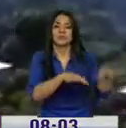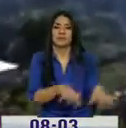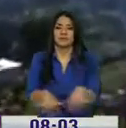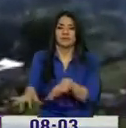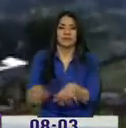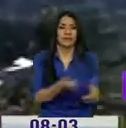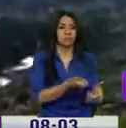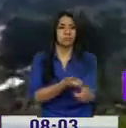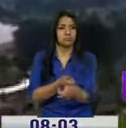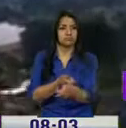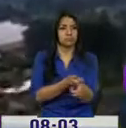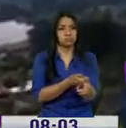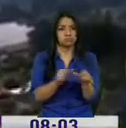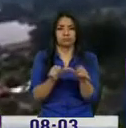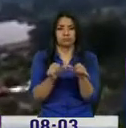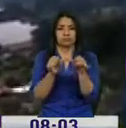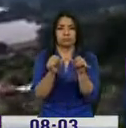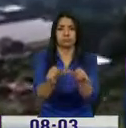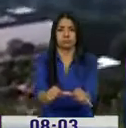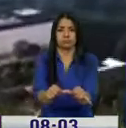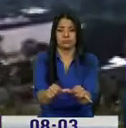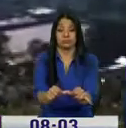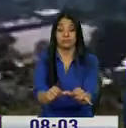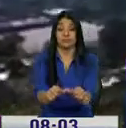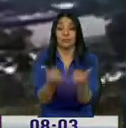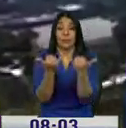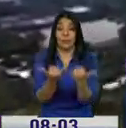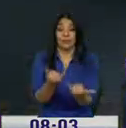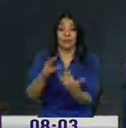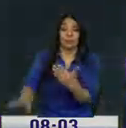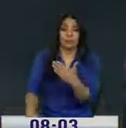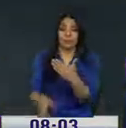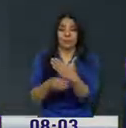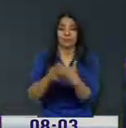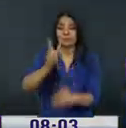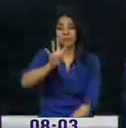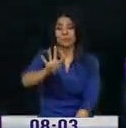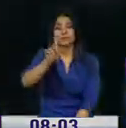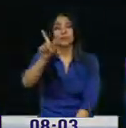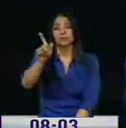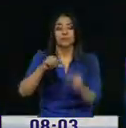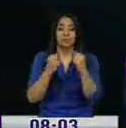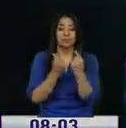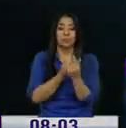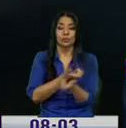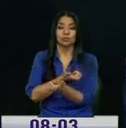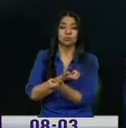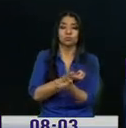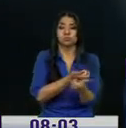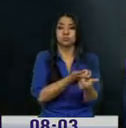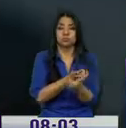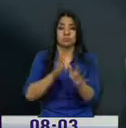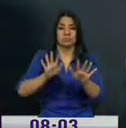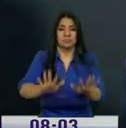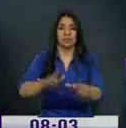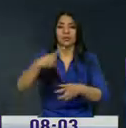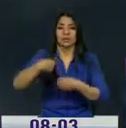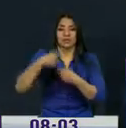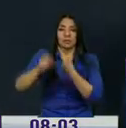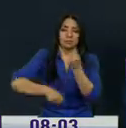el incendio. A las actividades de este día se sumaron 41 efectivos del Grupo Forestal del Cuerpo de Bomberos de